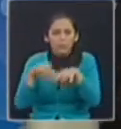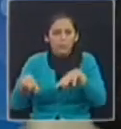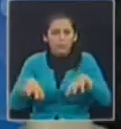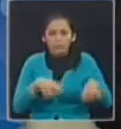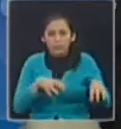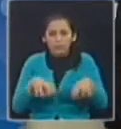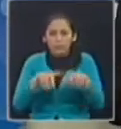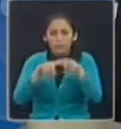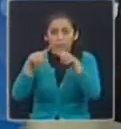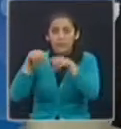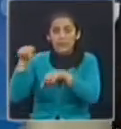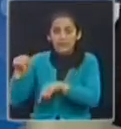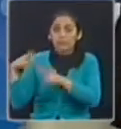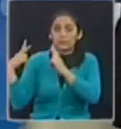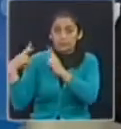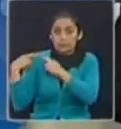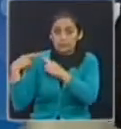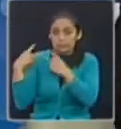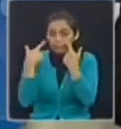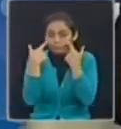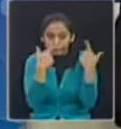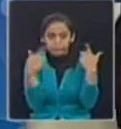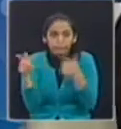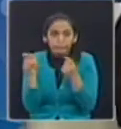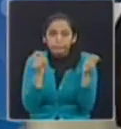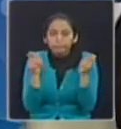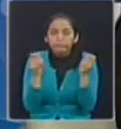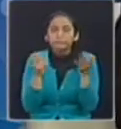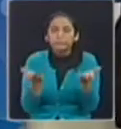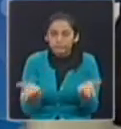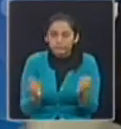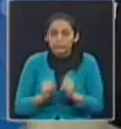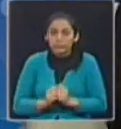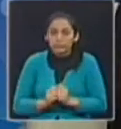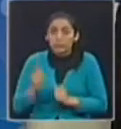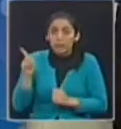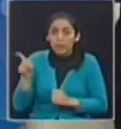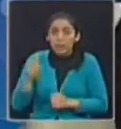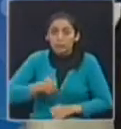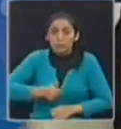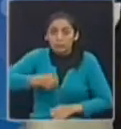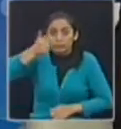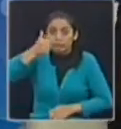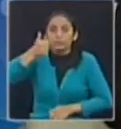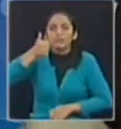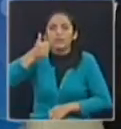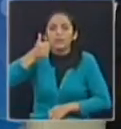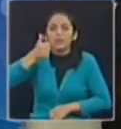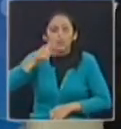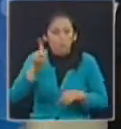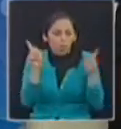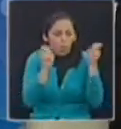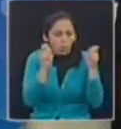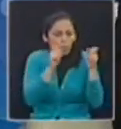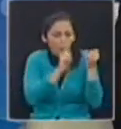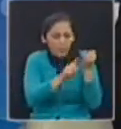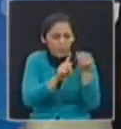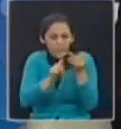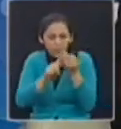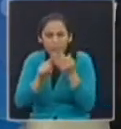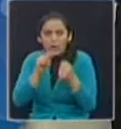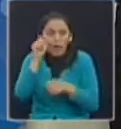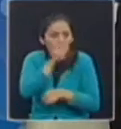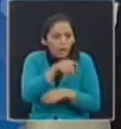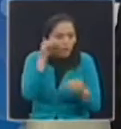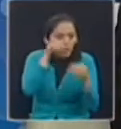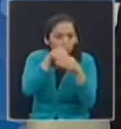estratégicas. En tanto, en cada una de las áreas en donde ha estado el vicepresidente existen casos de corrupción, existe entonces la